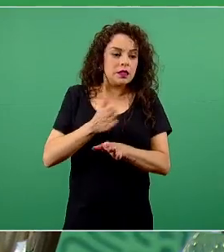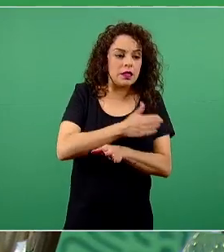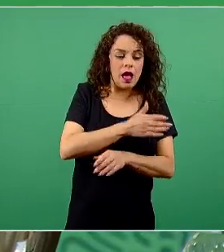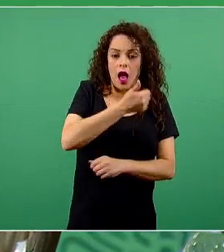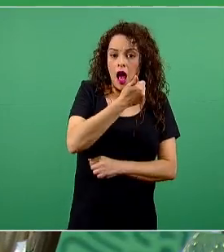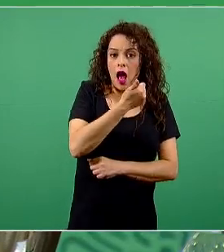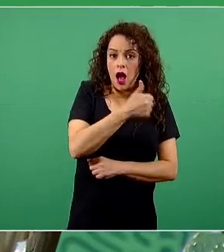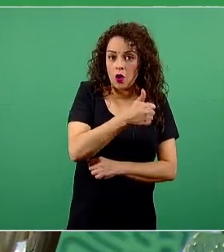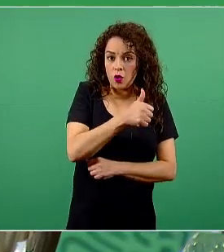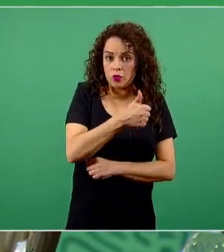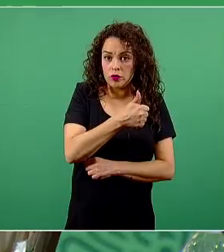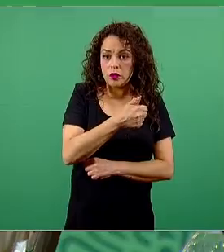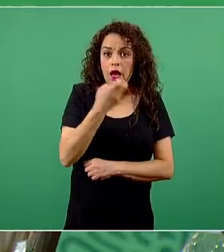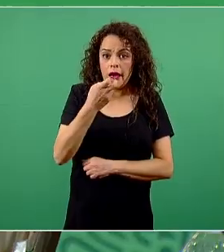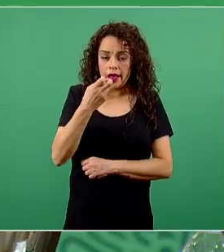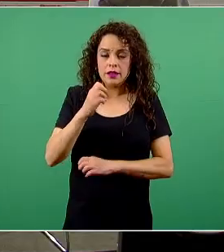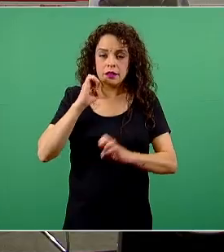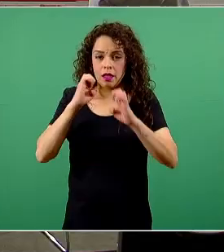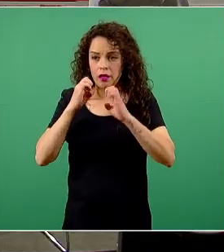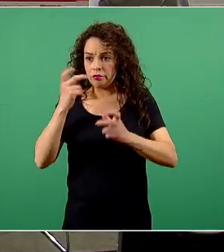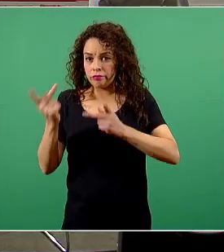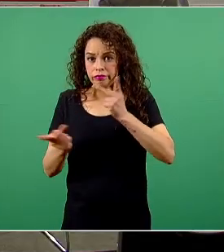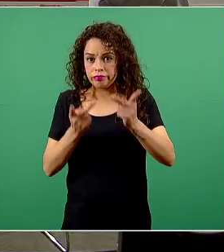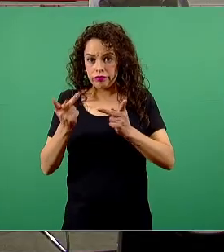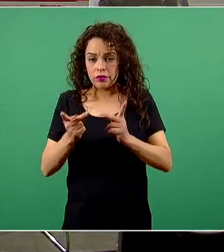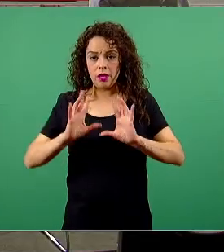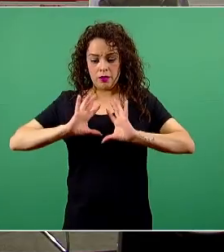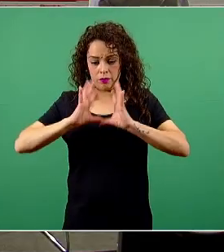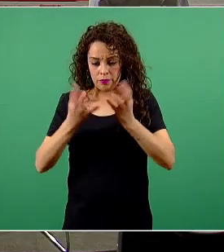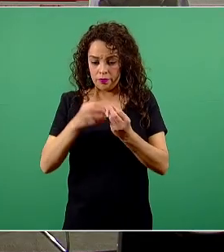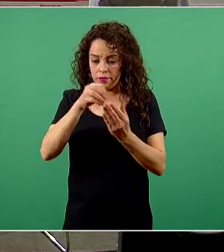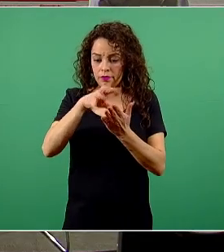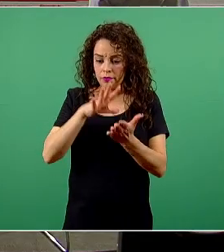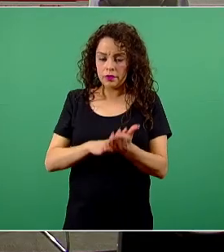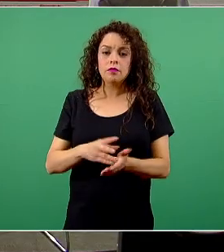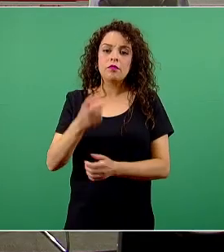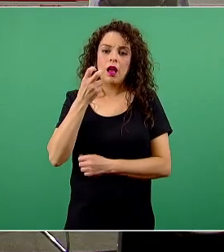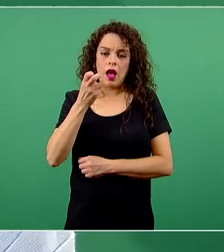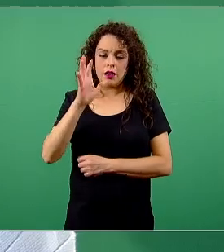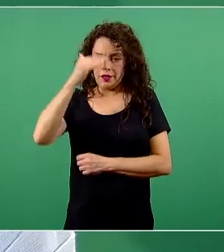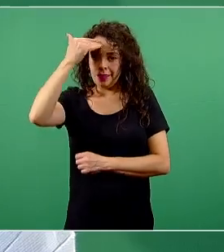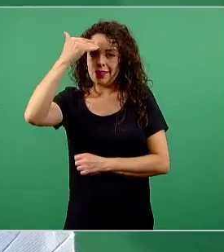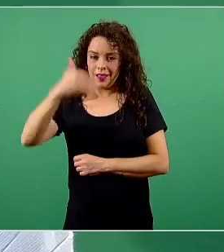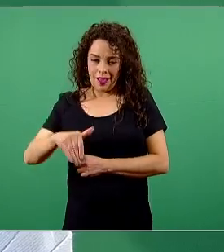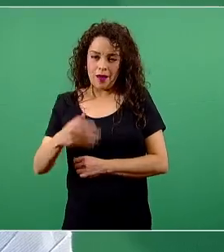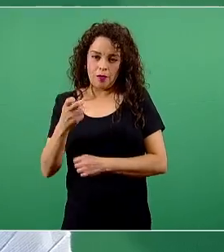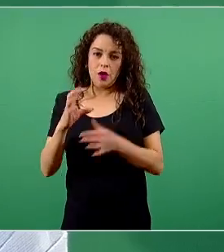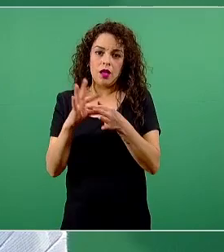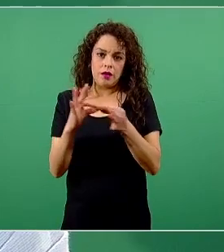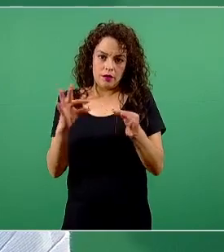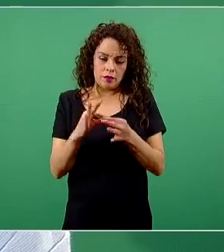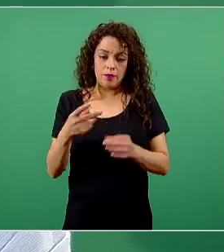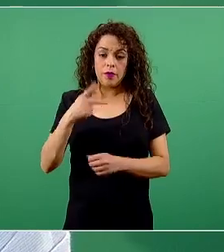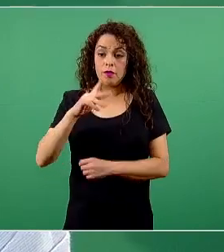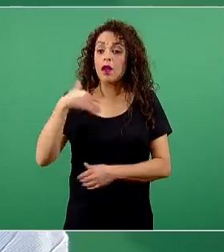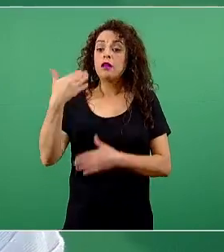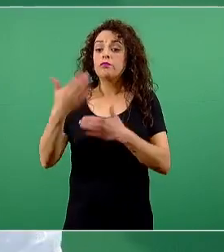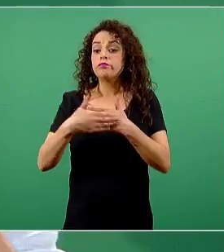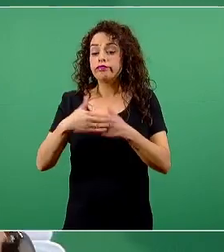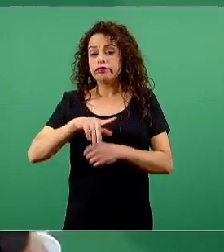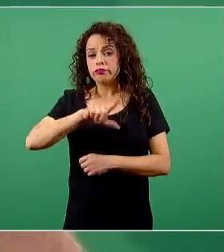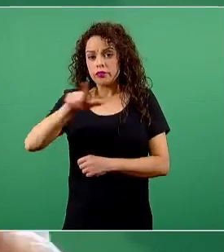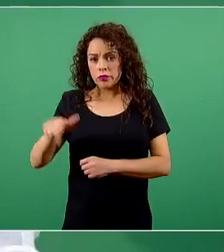los que colectó la Encuesta Nacional de Salud y Nutrición. Y seguramente en adelante será de interés en algún momento